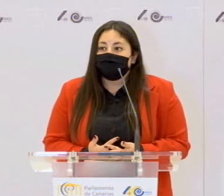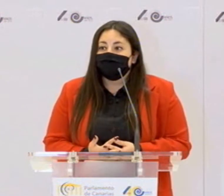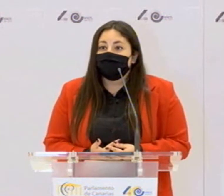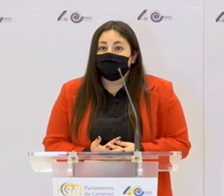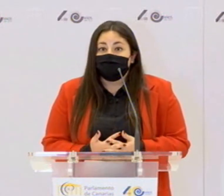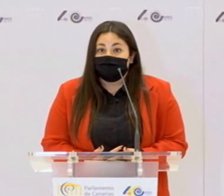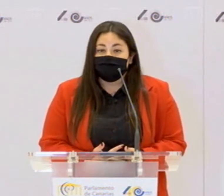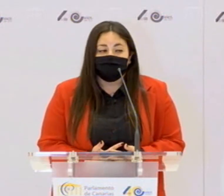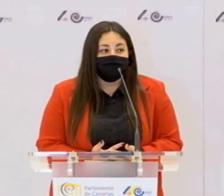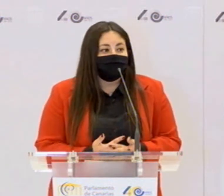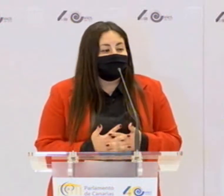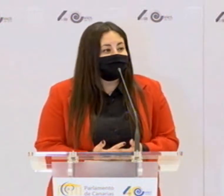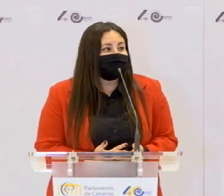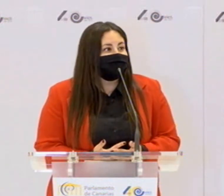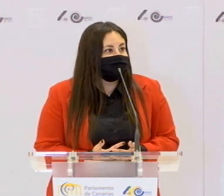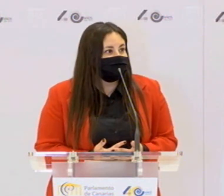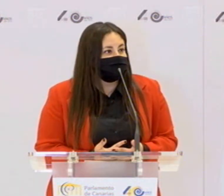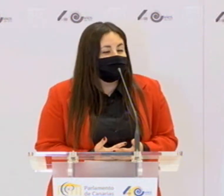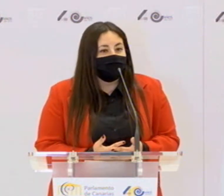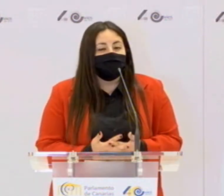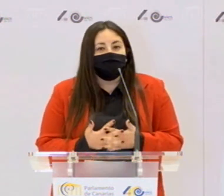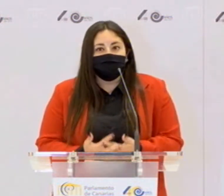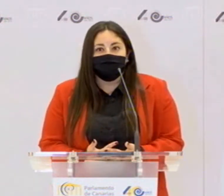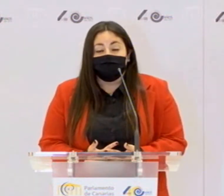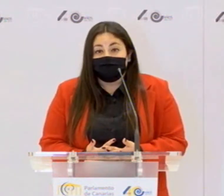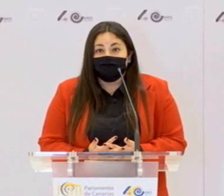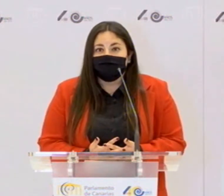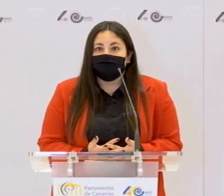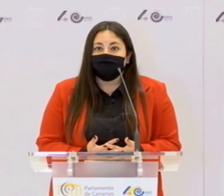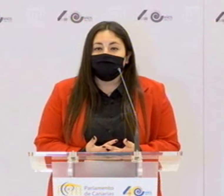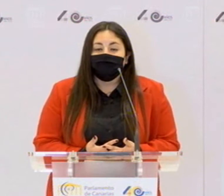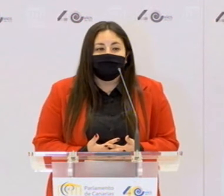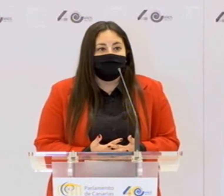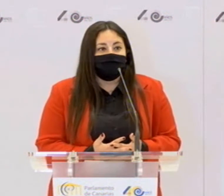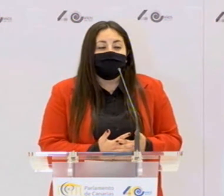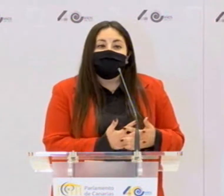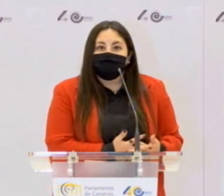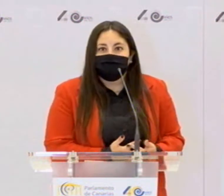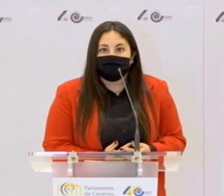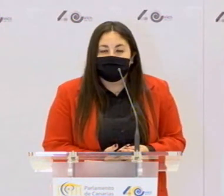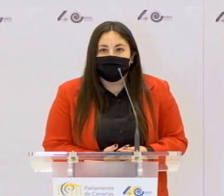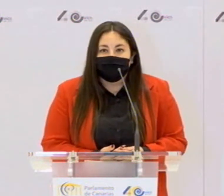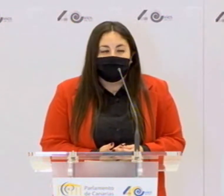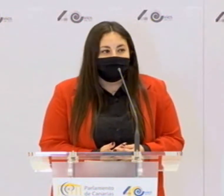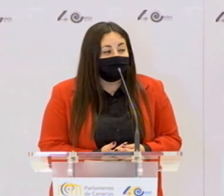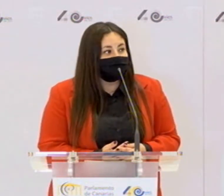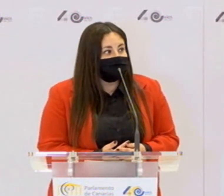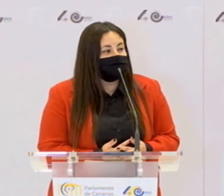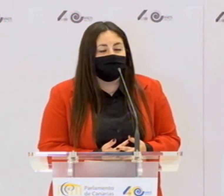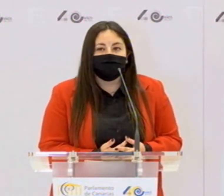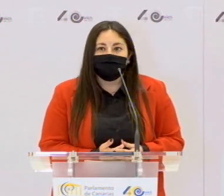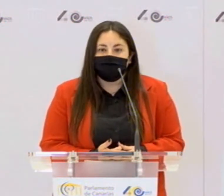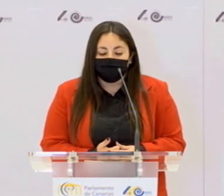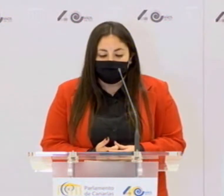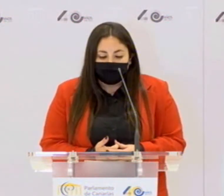una decisión diferente, rescatar a la gente, no como gobiernos anteriores que preferían rescatar a las grandes, a